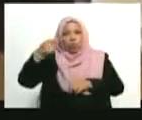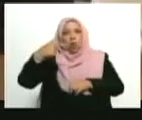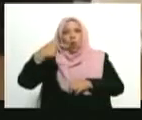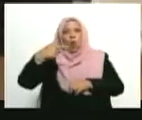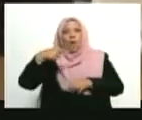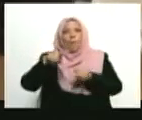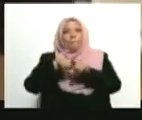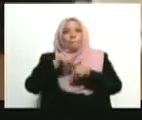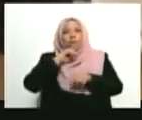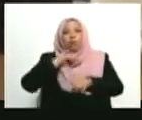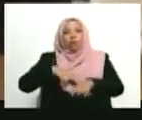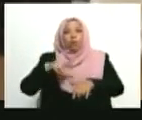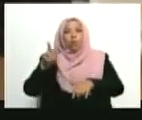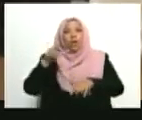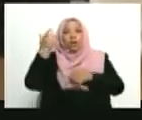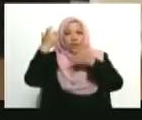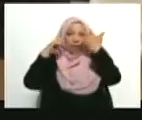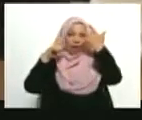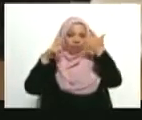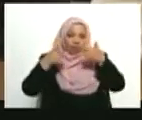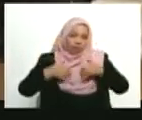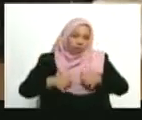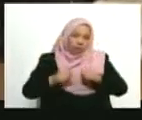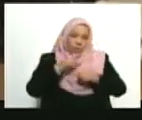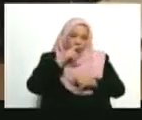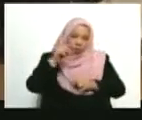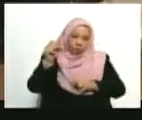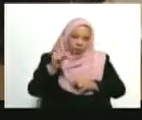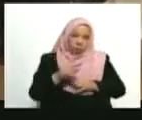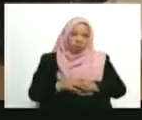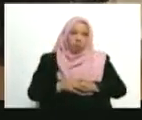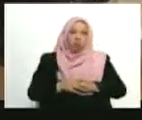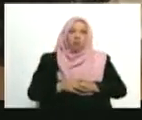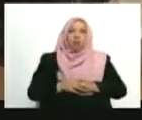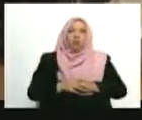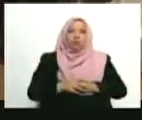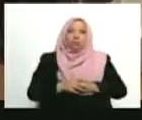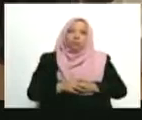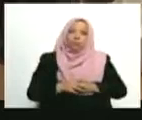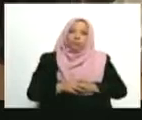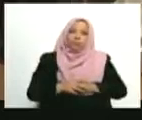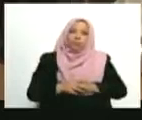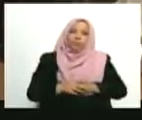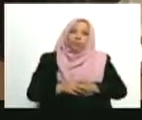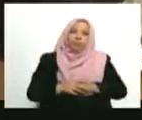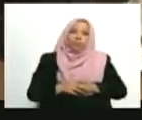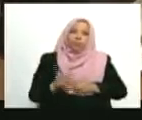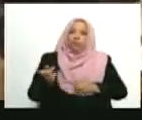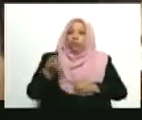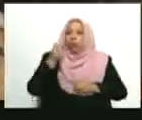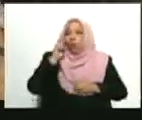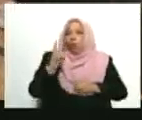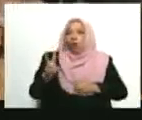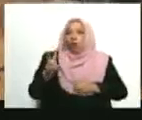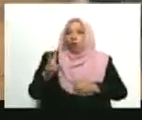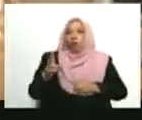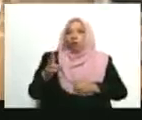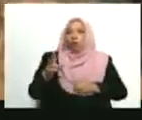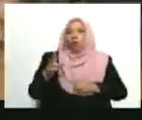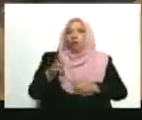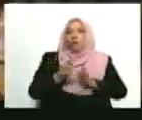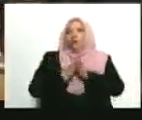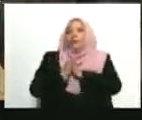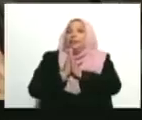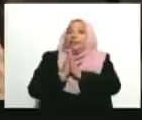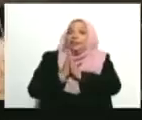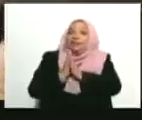sucesor del comandante Chávez. Te hago este comentario porque no puedo dejar de ver algo que tú trajiste y que por favor quisiera que nos